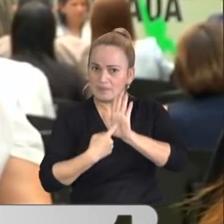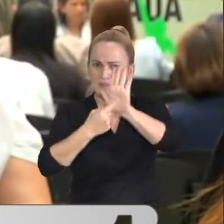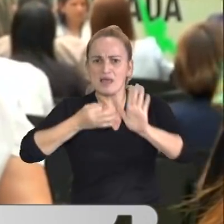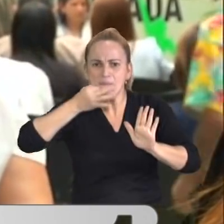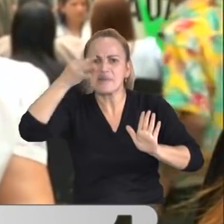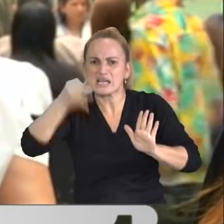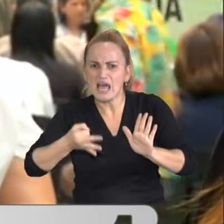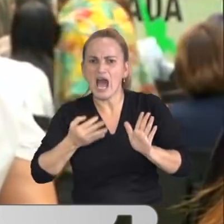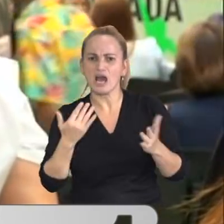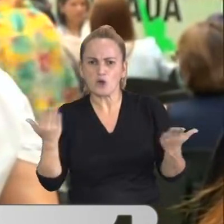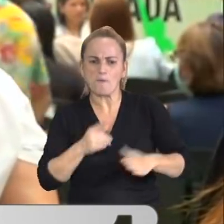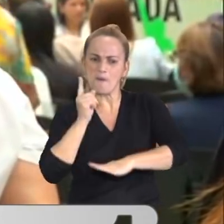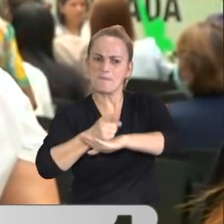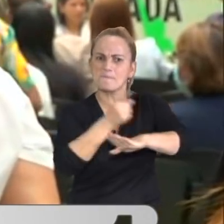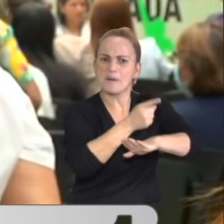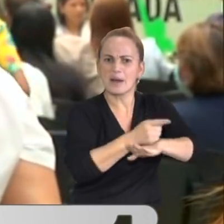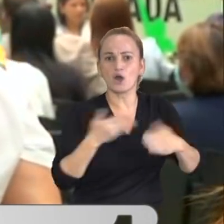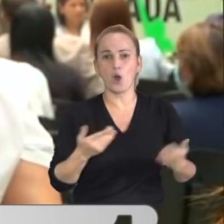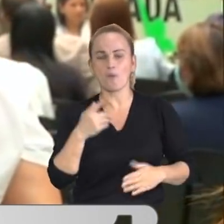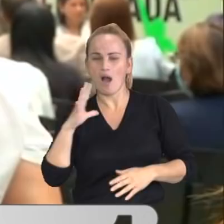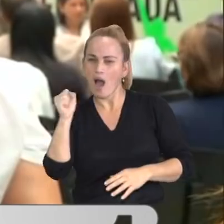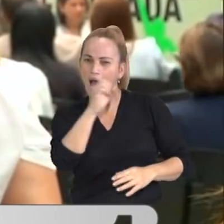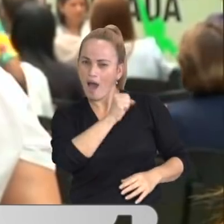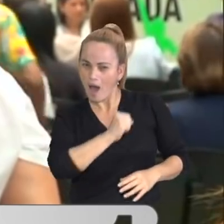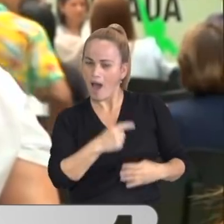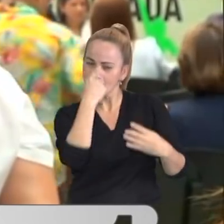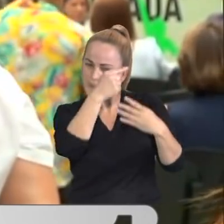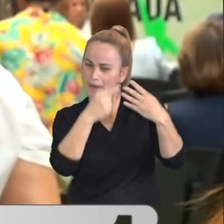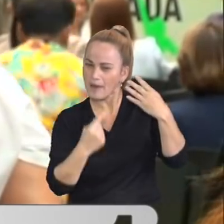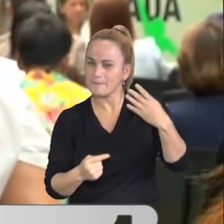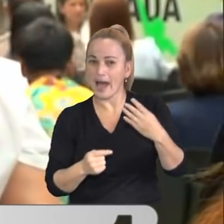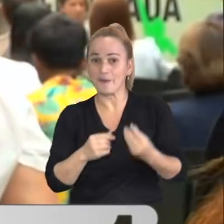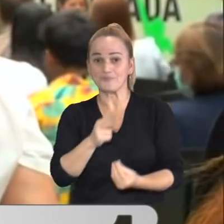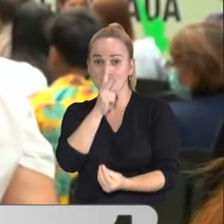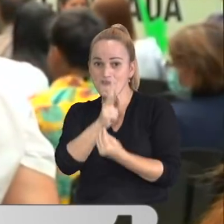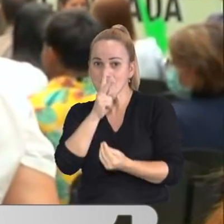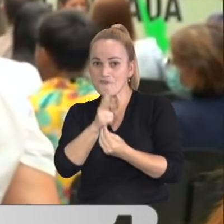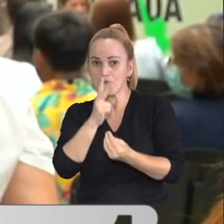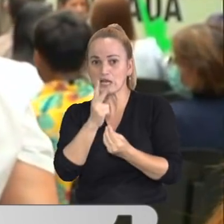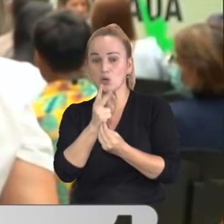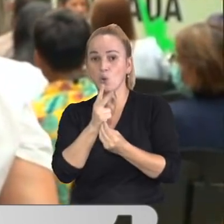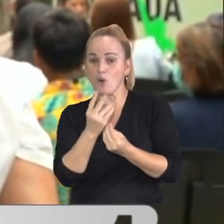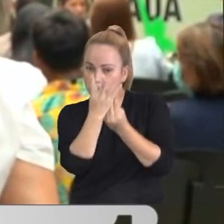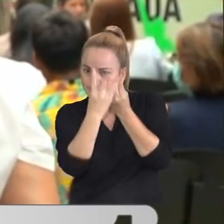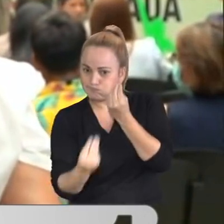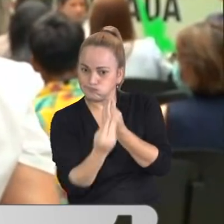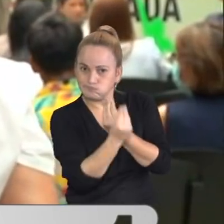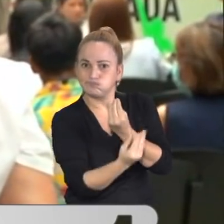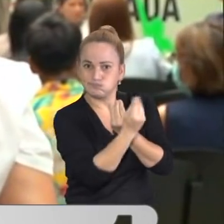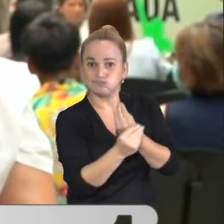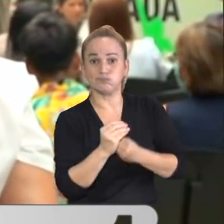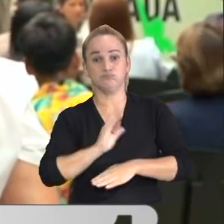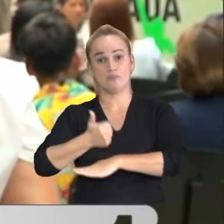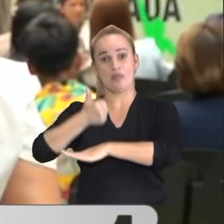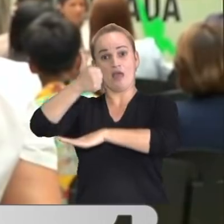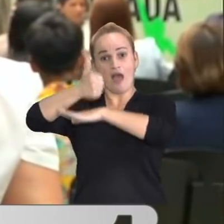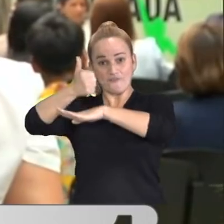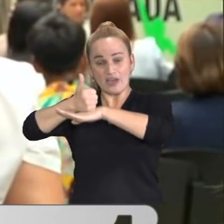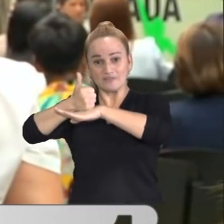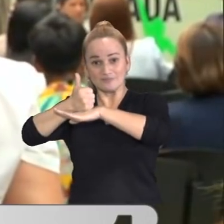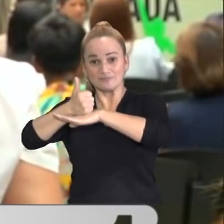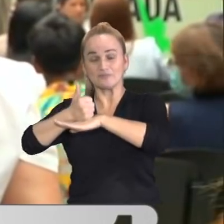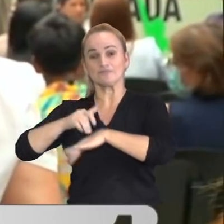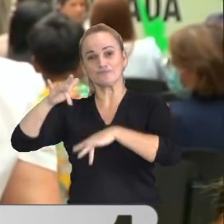era sistemática. Logramos identificar cómo se ha organizado las FARC como organización, desde tener un jefe de personal en el